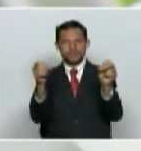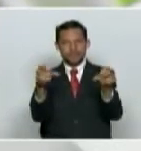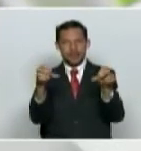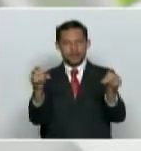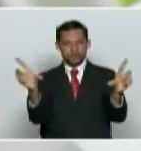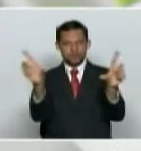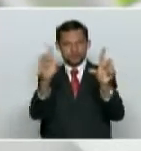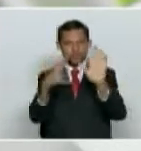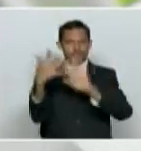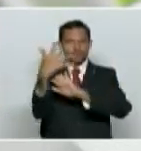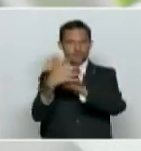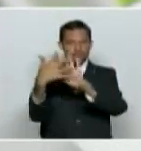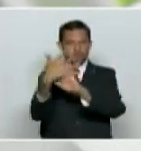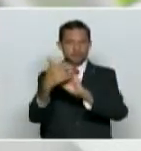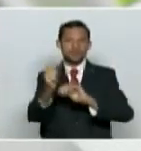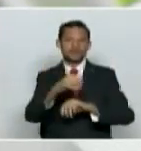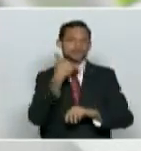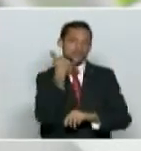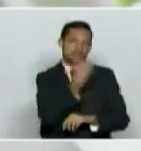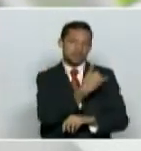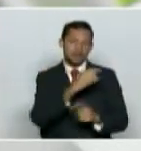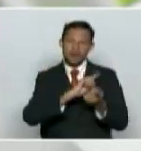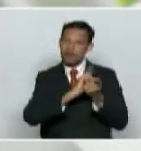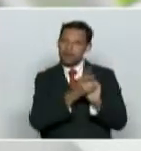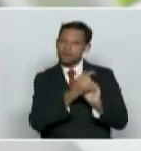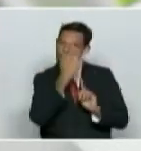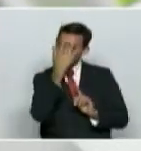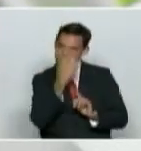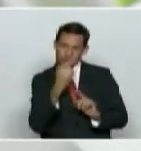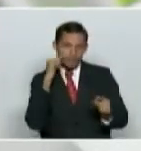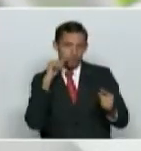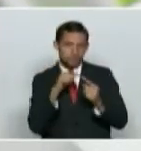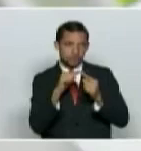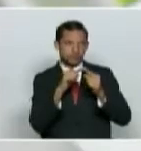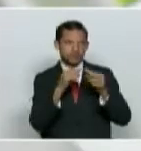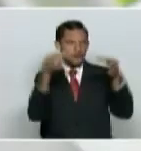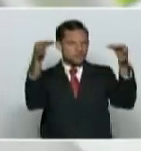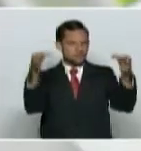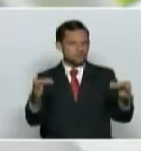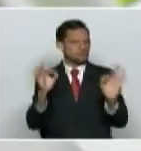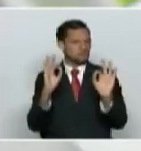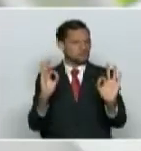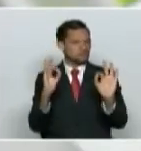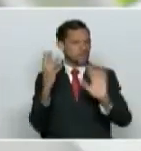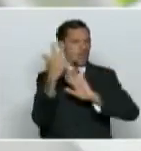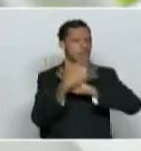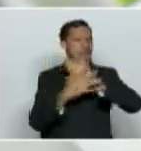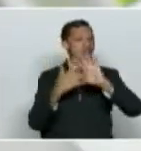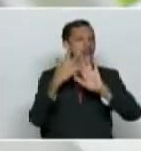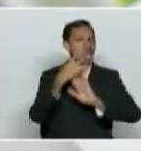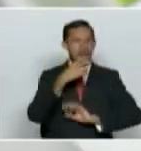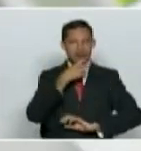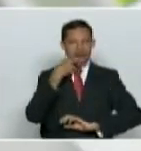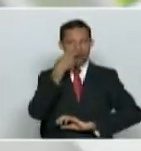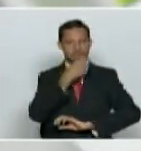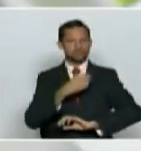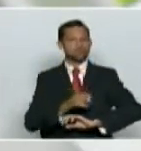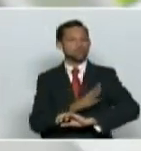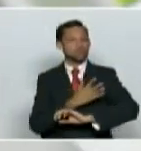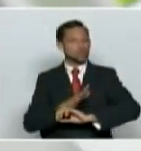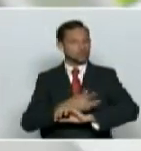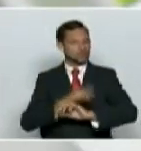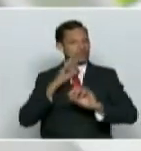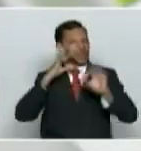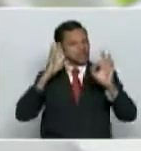canal Telecafé. ¿Por qué el cambio? El objetivo es cambiar a un nuevo sistema de transmisión de señal que permitirá ver el